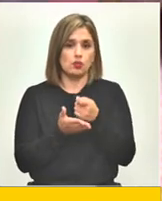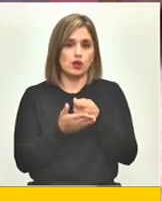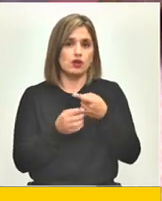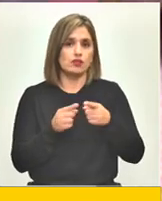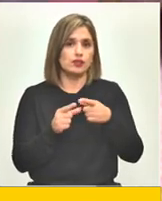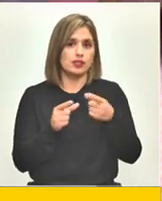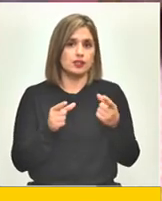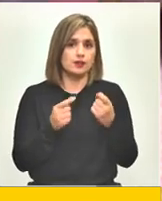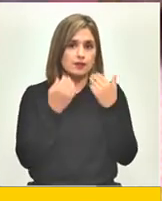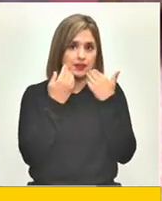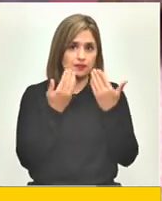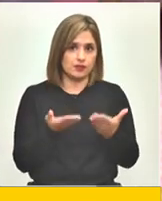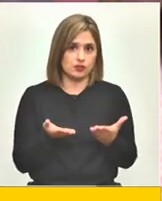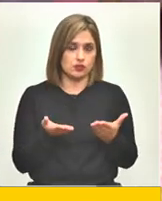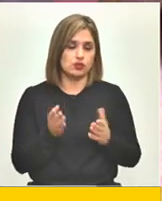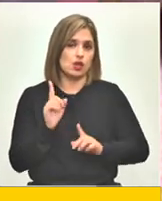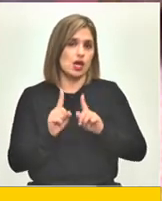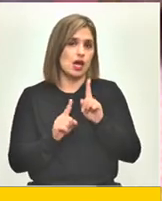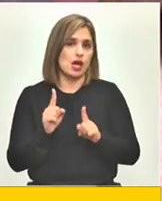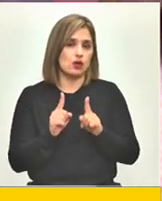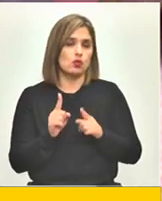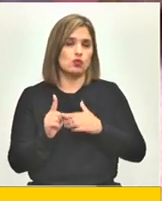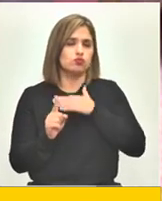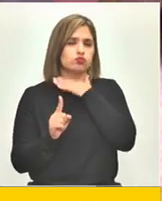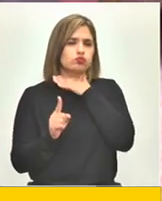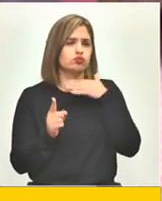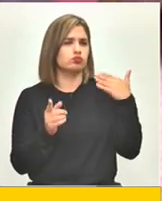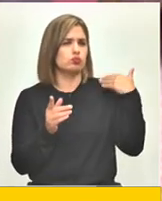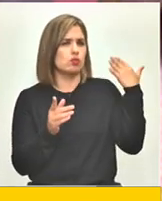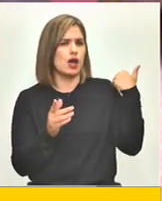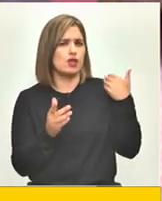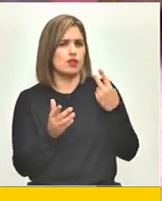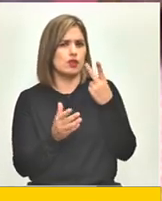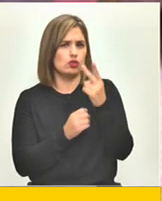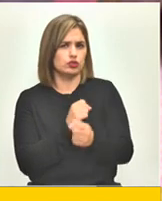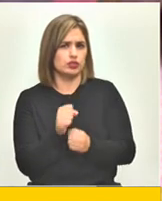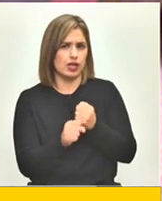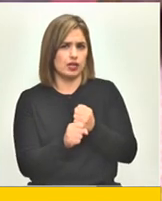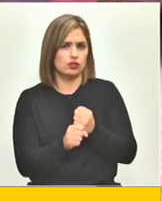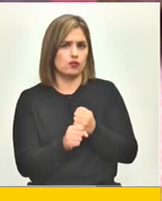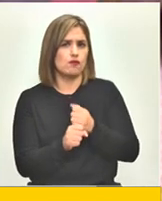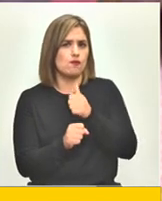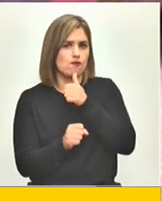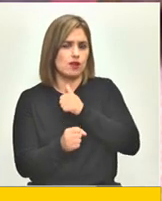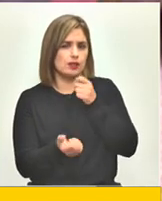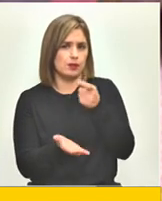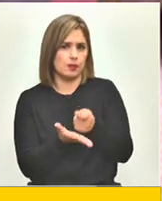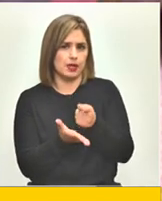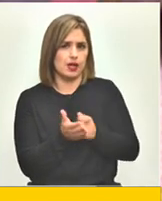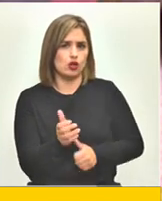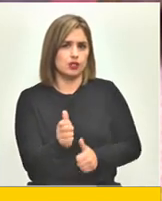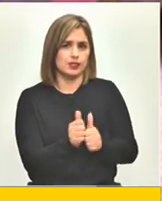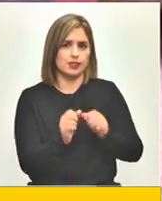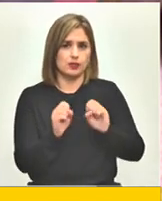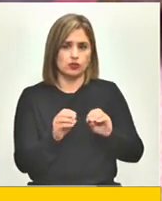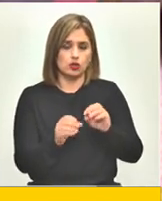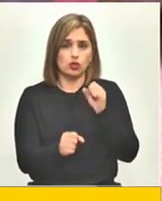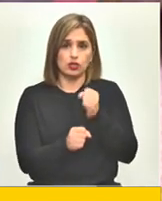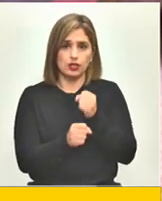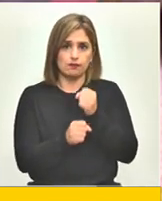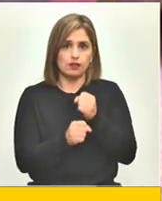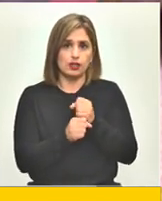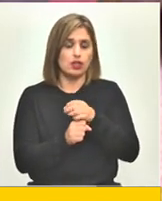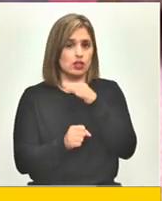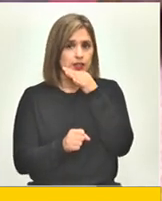bonos incluso algunos adeudados hace más de dos años a los asistentes de la educación los trabajadores en cuestión